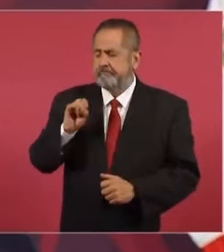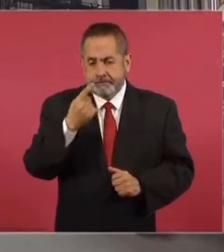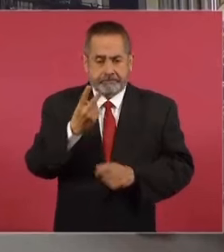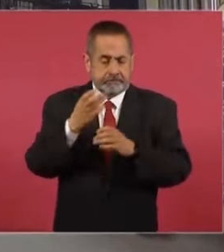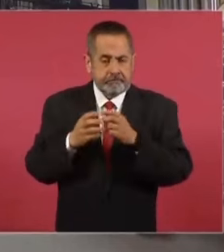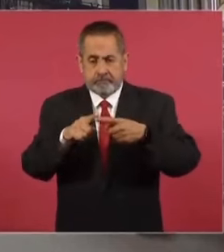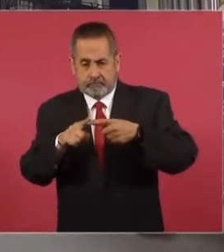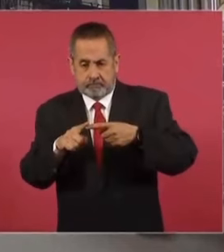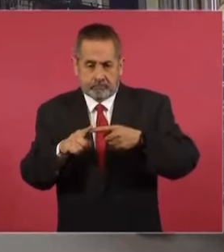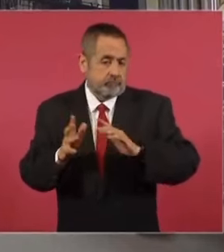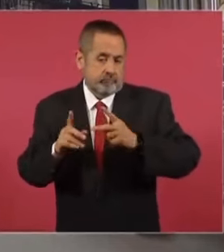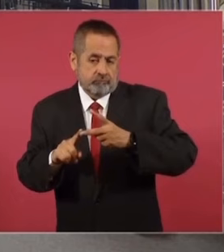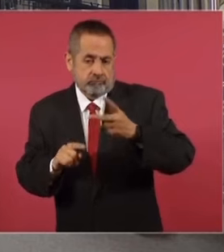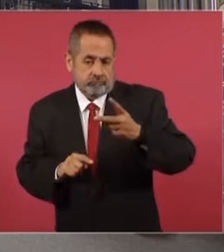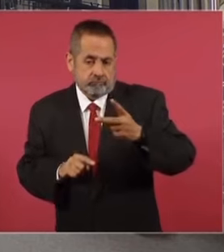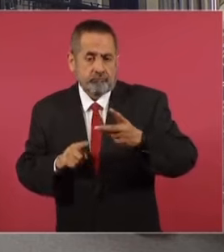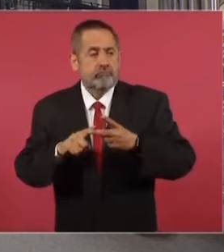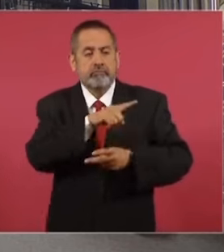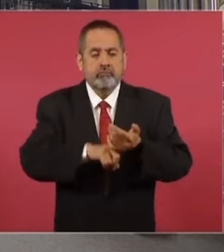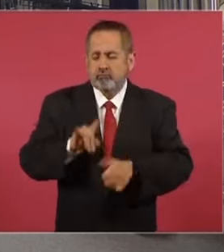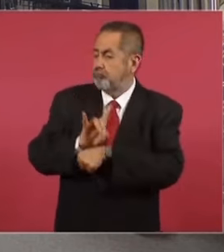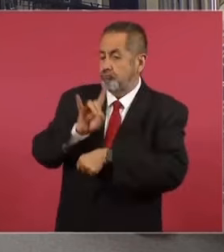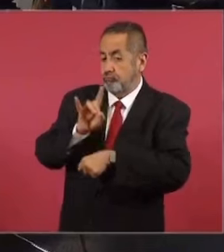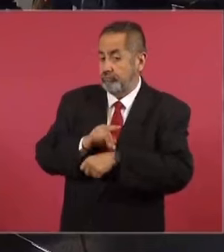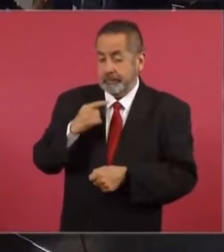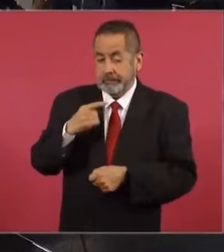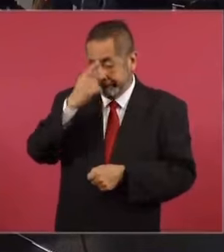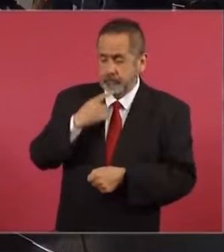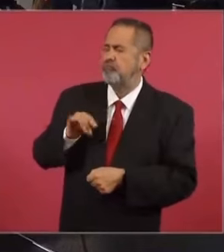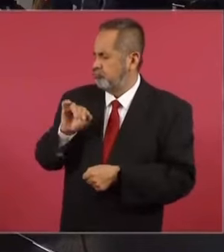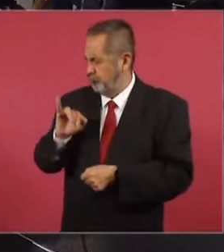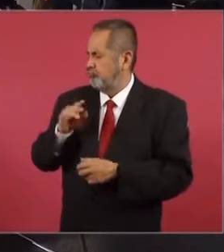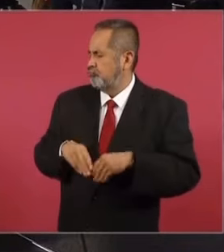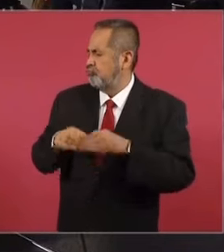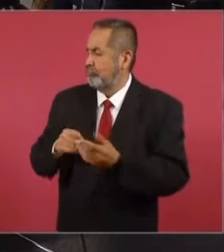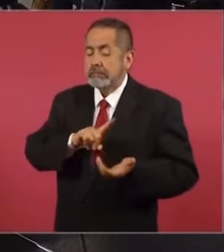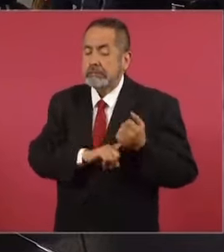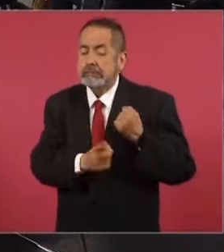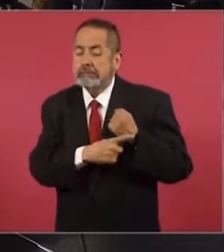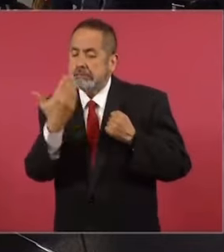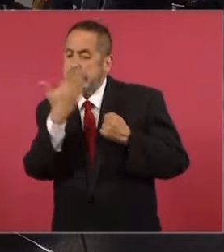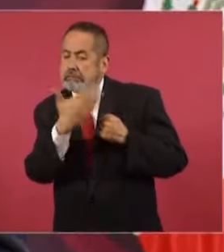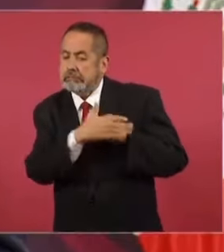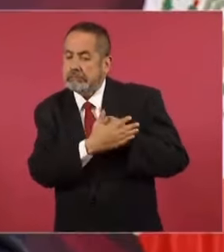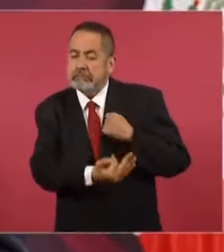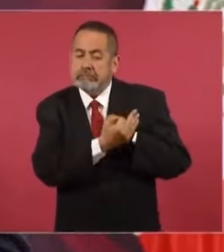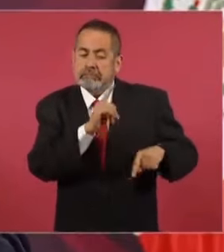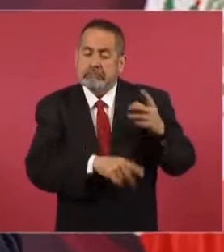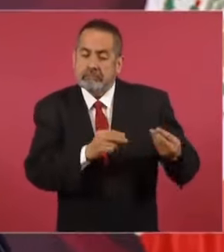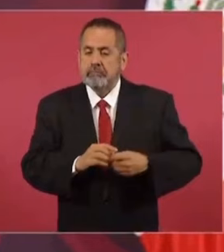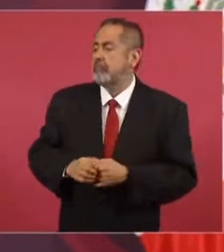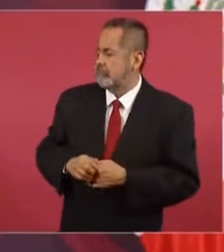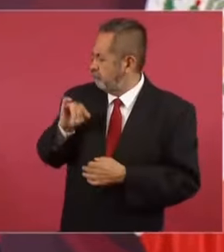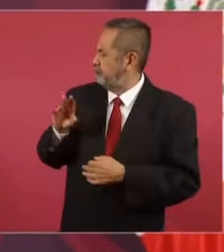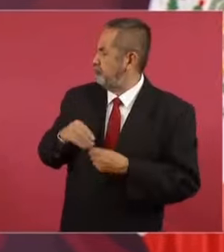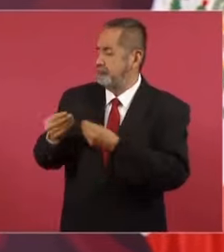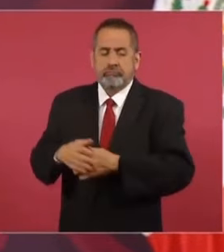correcto, o ella simuló y nada más fue salir al paso y al mismo